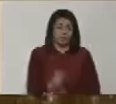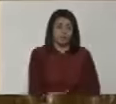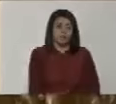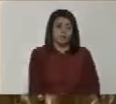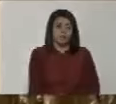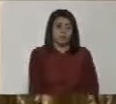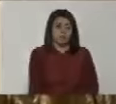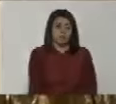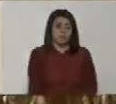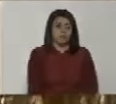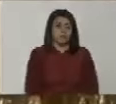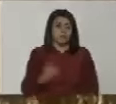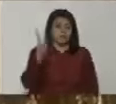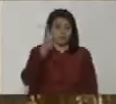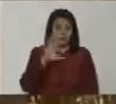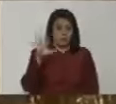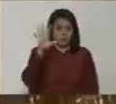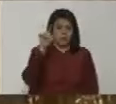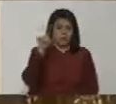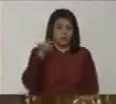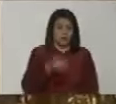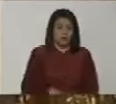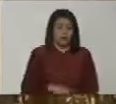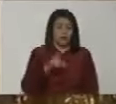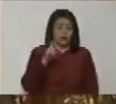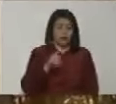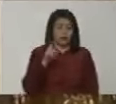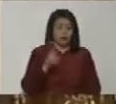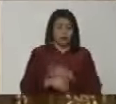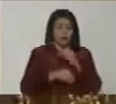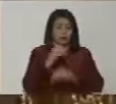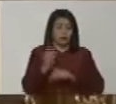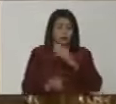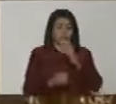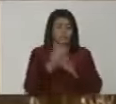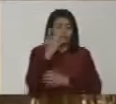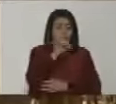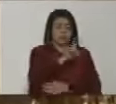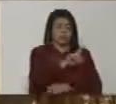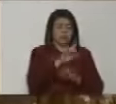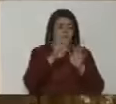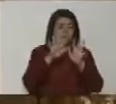mayores. Que el Estado venezolano, desde su refundación en